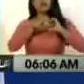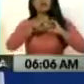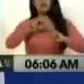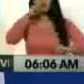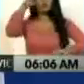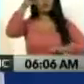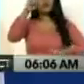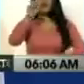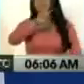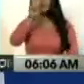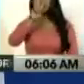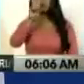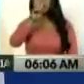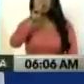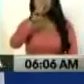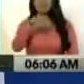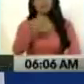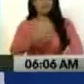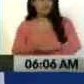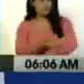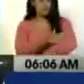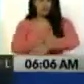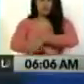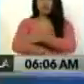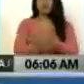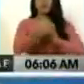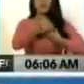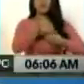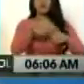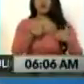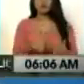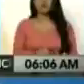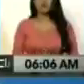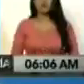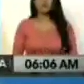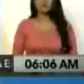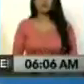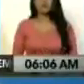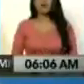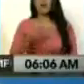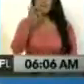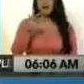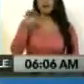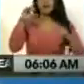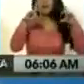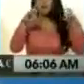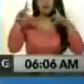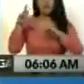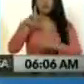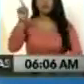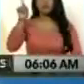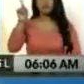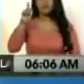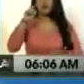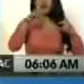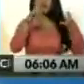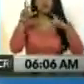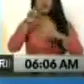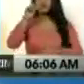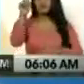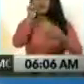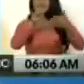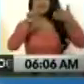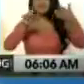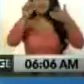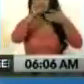Venezuela se le lleva en la piel y en el corazón. Vamos a revisar otras fotografías que tenemos, cómo se están pintando